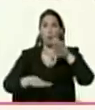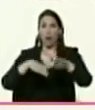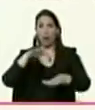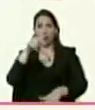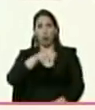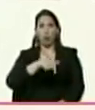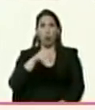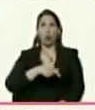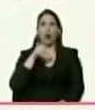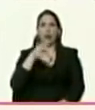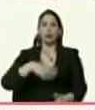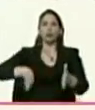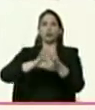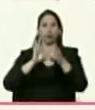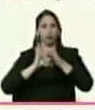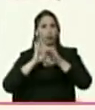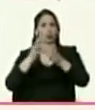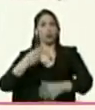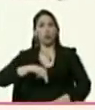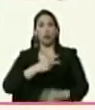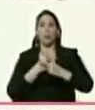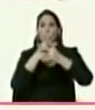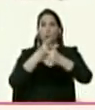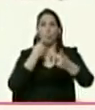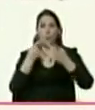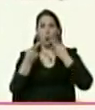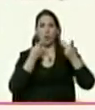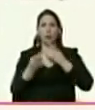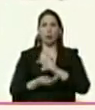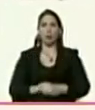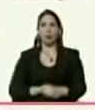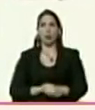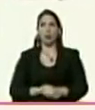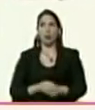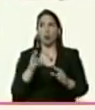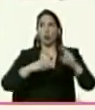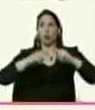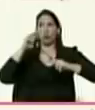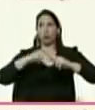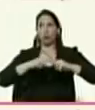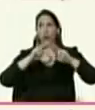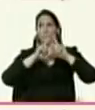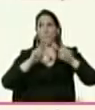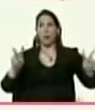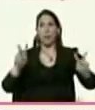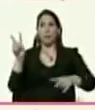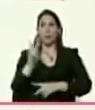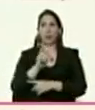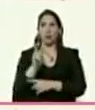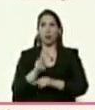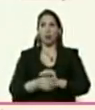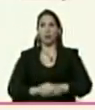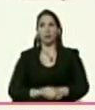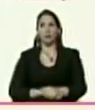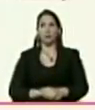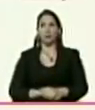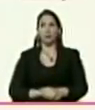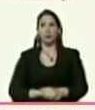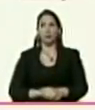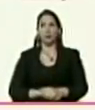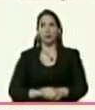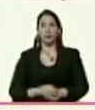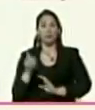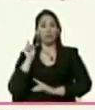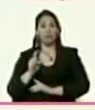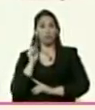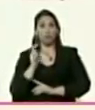una reafirmación de nuestra voluntad política en la construcción de la paz en Venezuela, en la necesidad